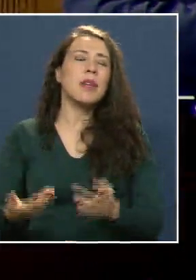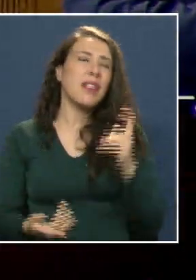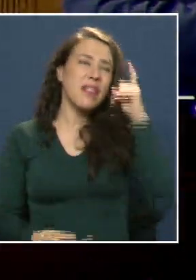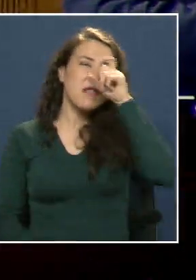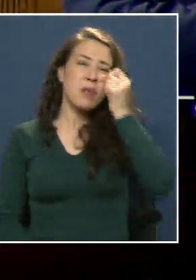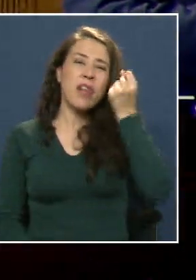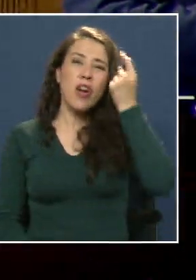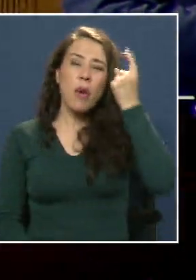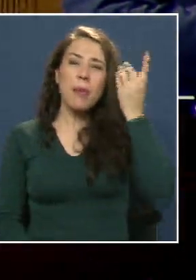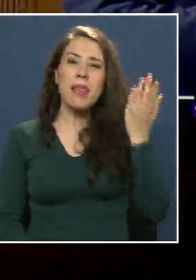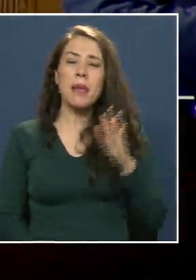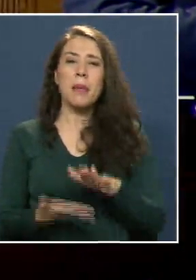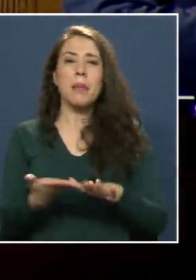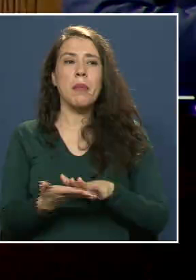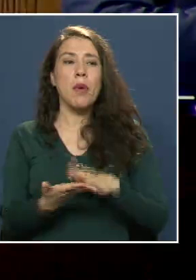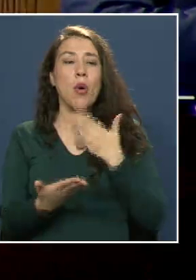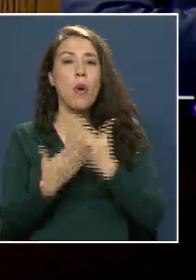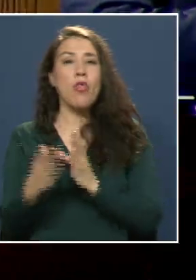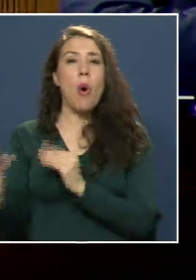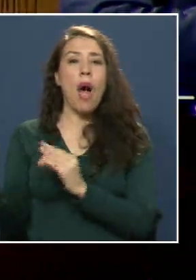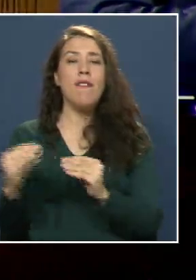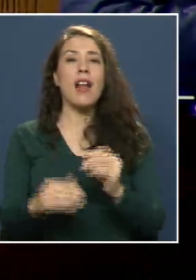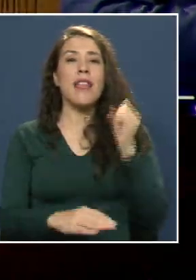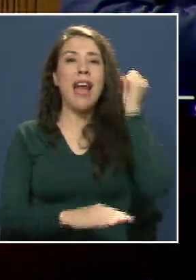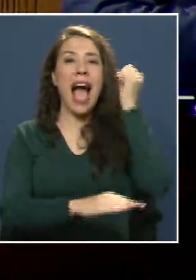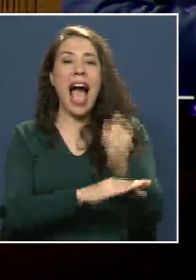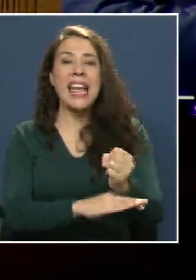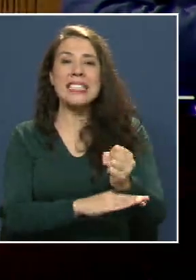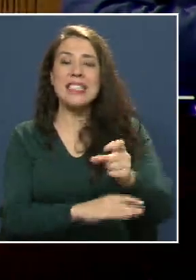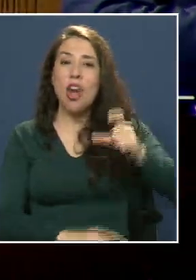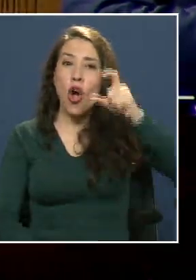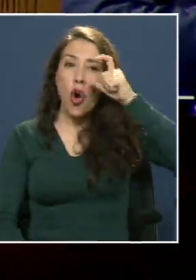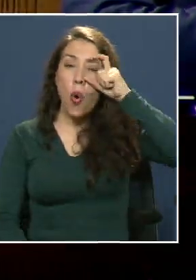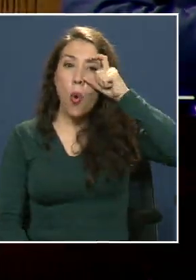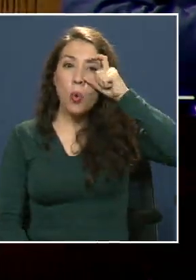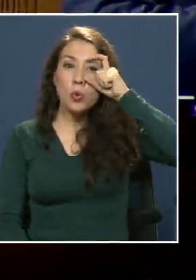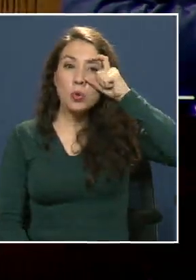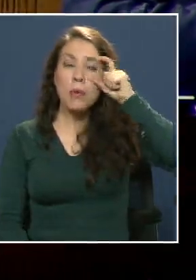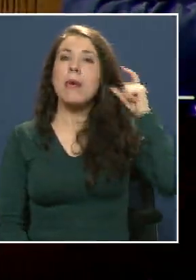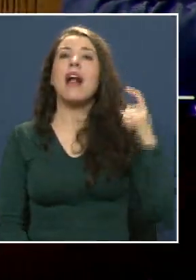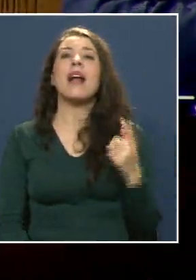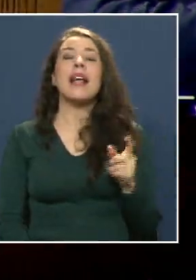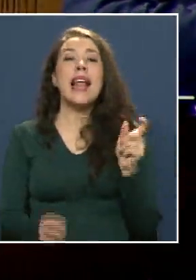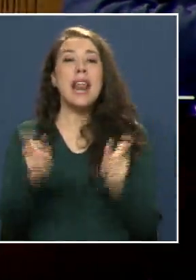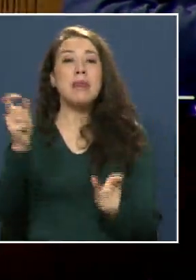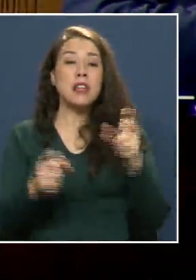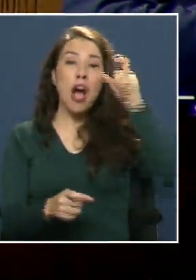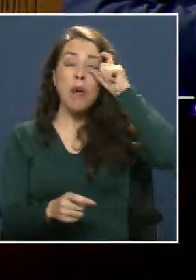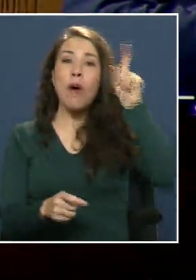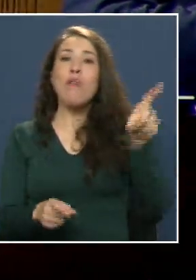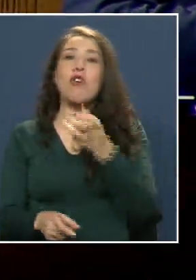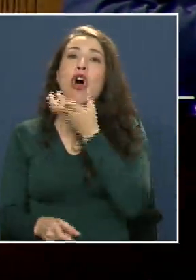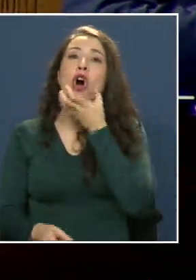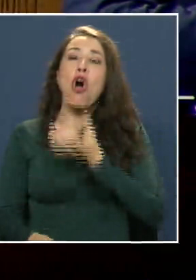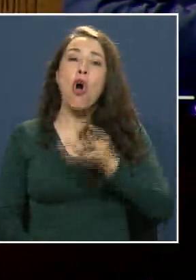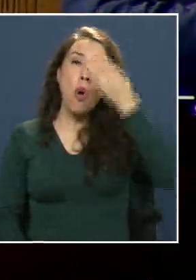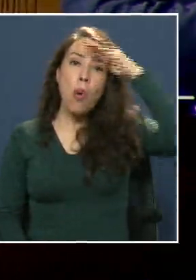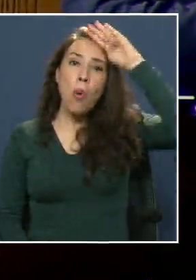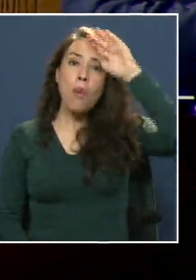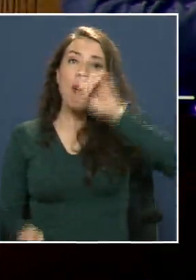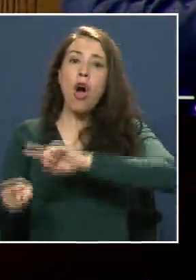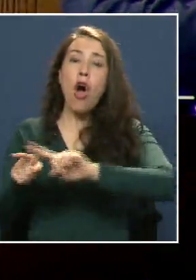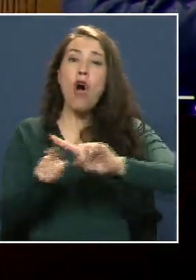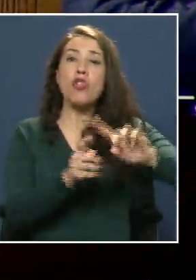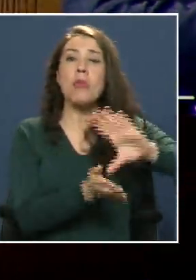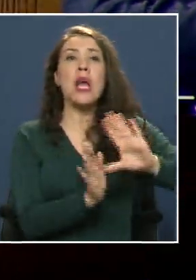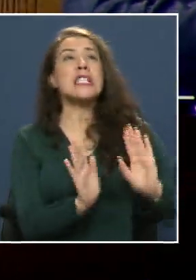ejemplo, cuando hemos hablado del asesinato de Guzmán, en donde quienes lo cometieron se fueron a Cuba y a otros países, y